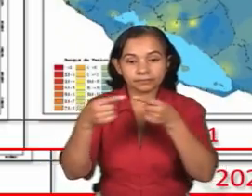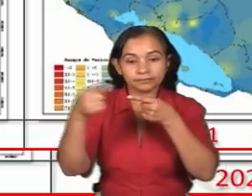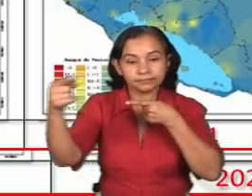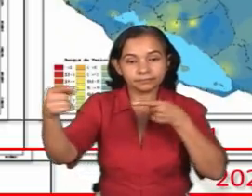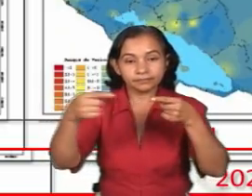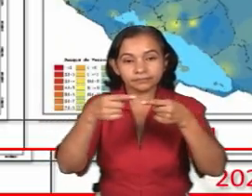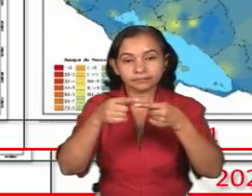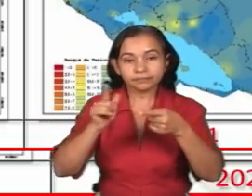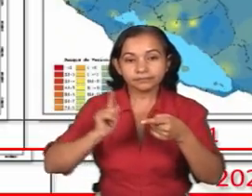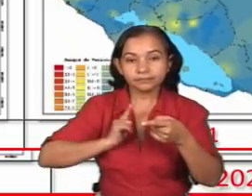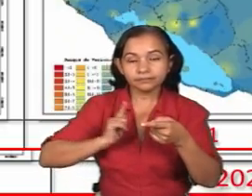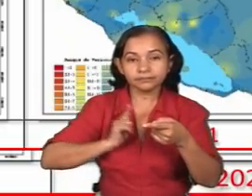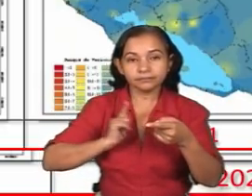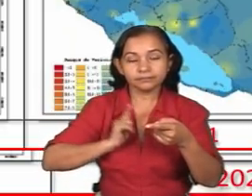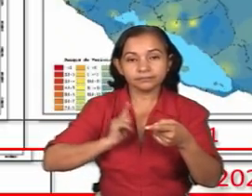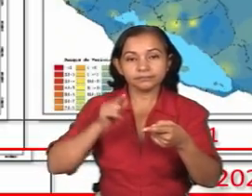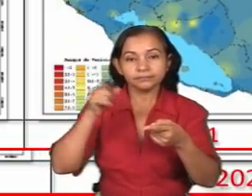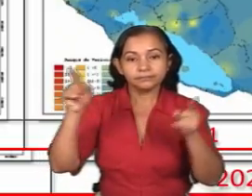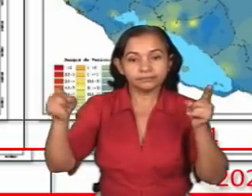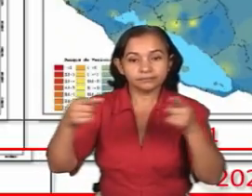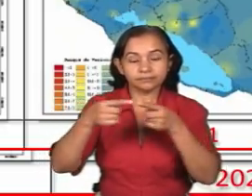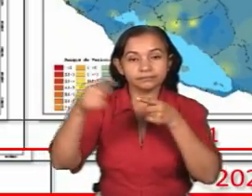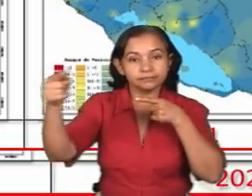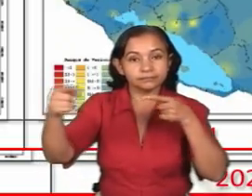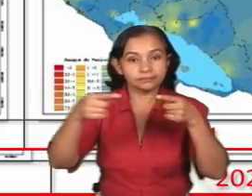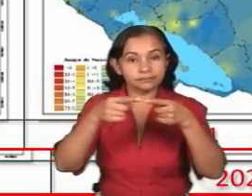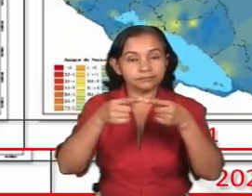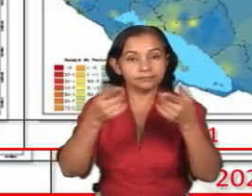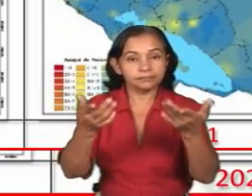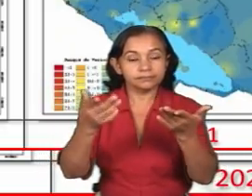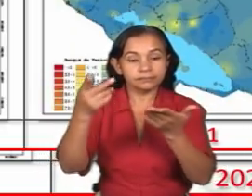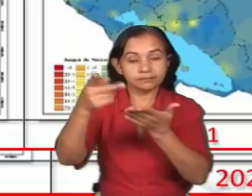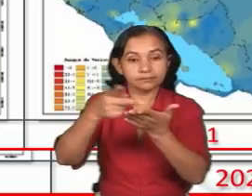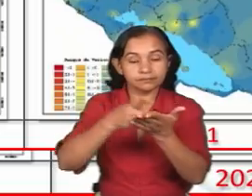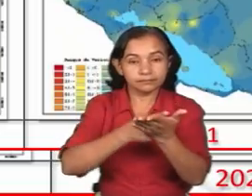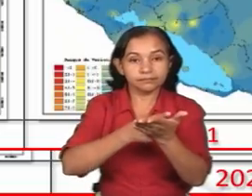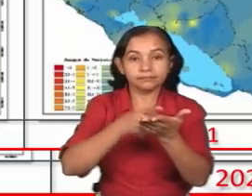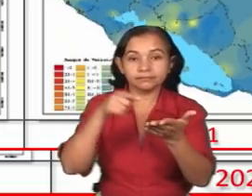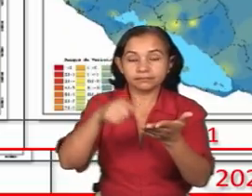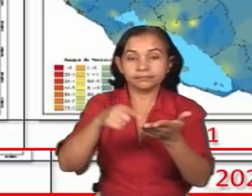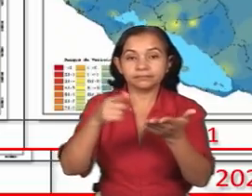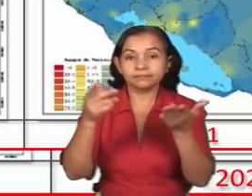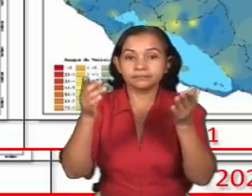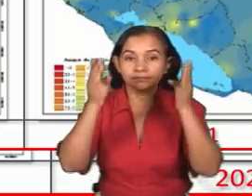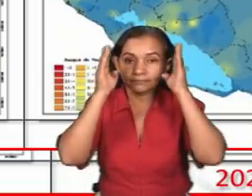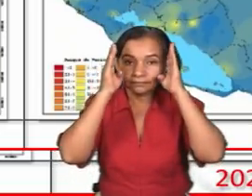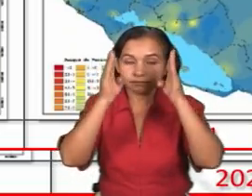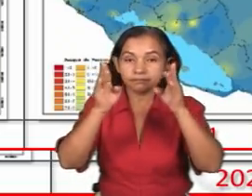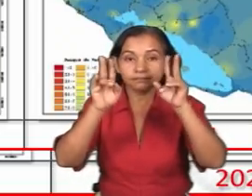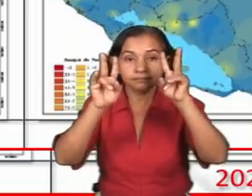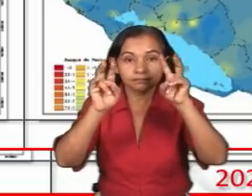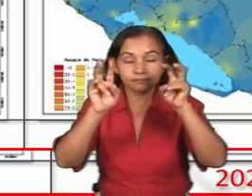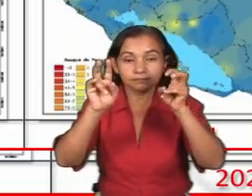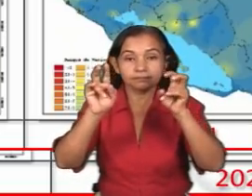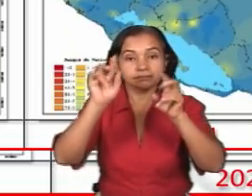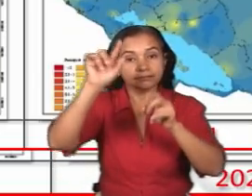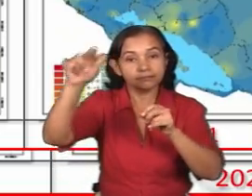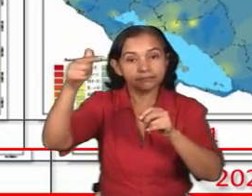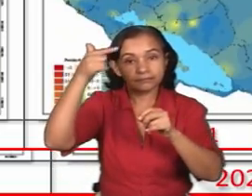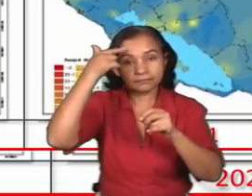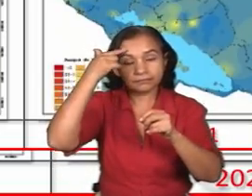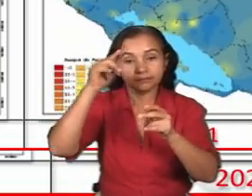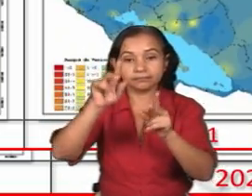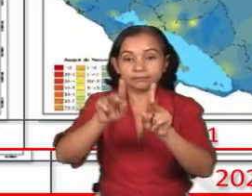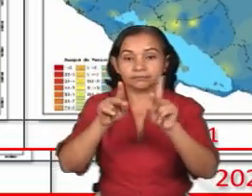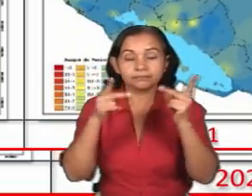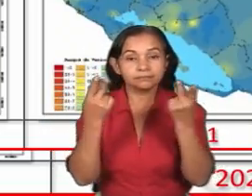ya tenemos garantizado ese mapa suyo. Sí, eso es lo que digo, la proyección que está ahí está en base a recursos que el gobierno y el pueblo